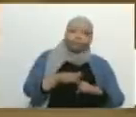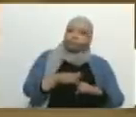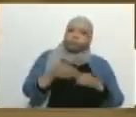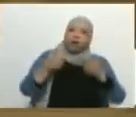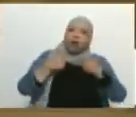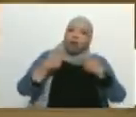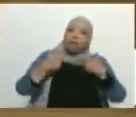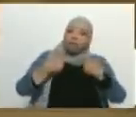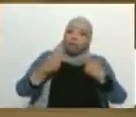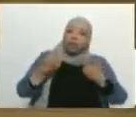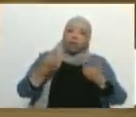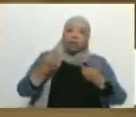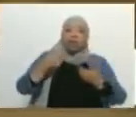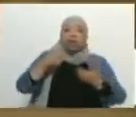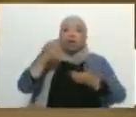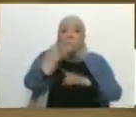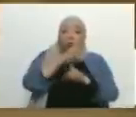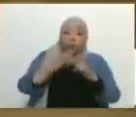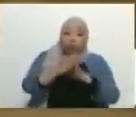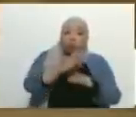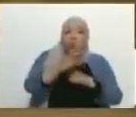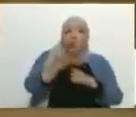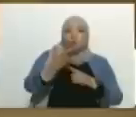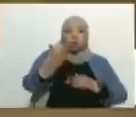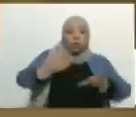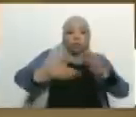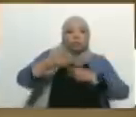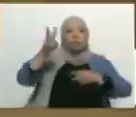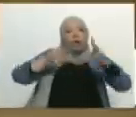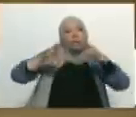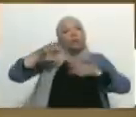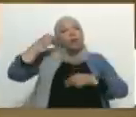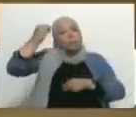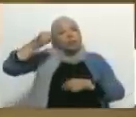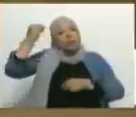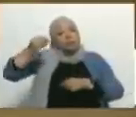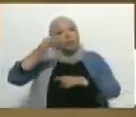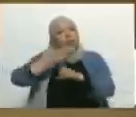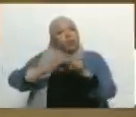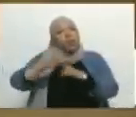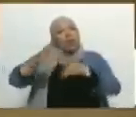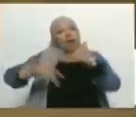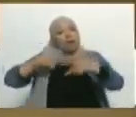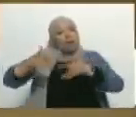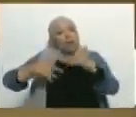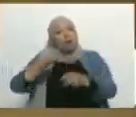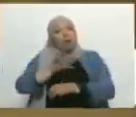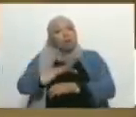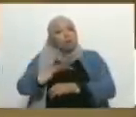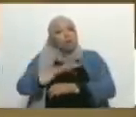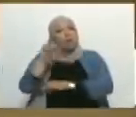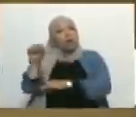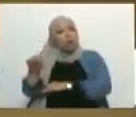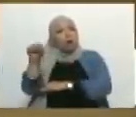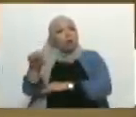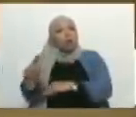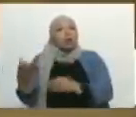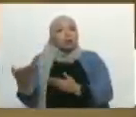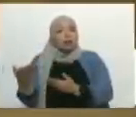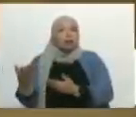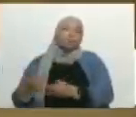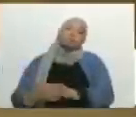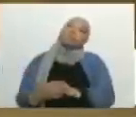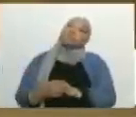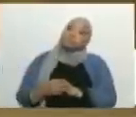afecte sus manifestaciones culturales, expresiones de pensamiento o cualquier otra actividad propia de su condición,